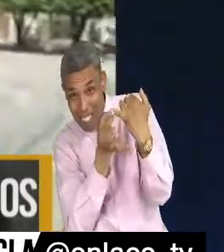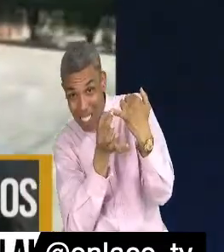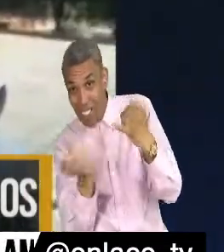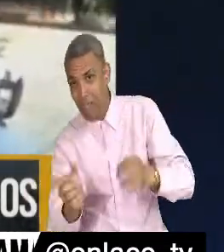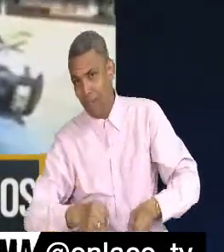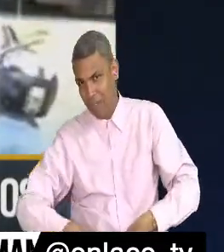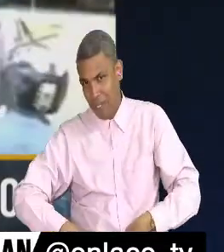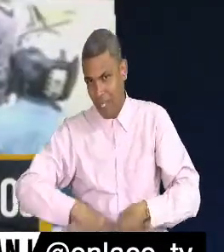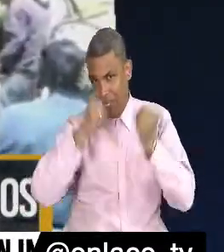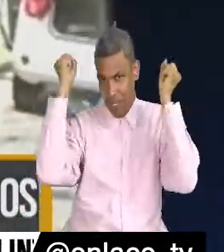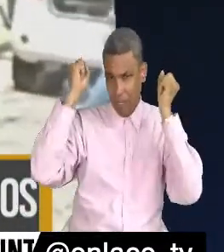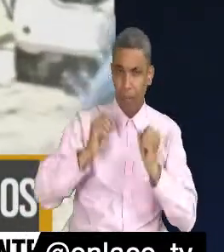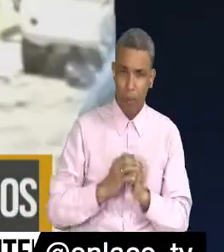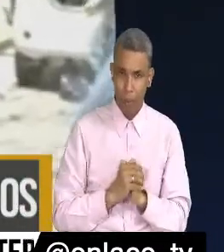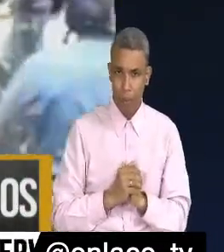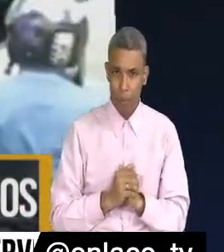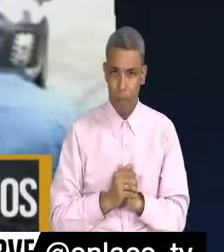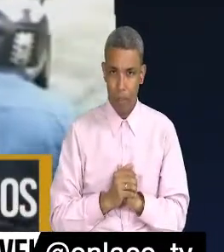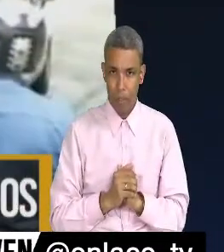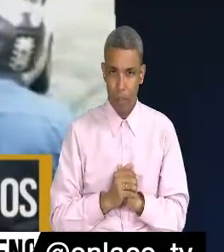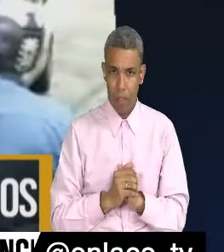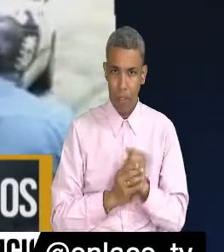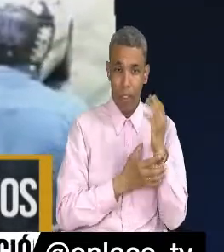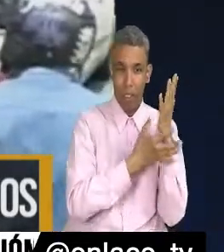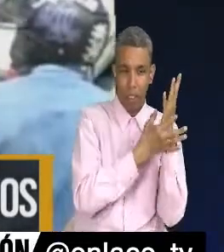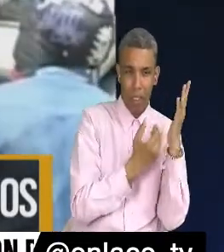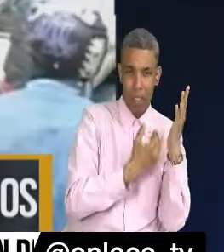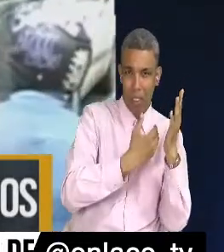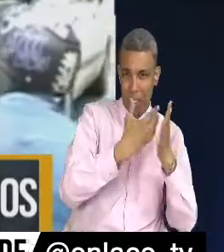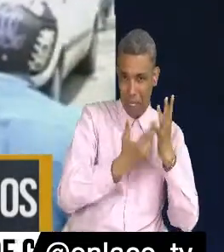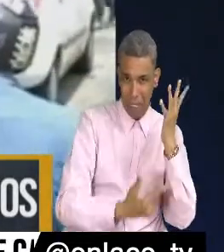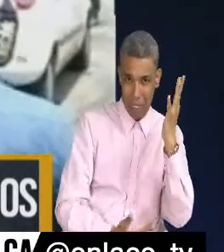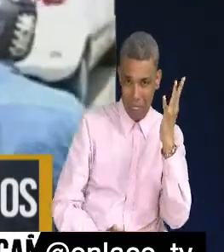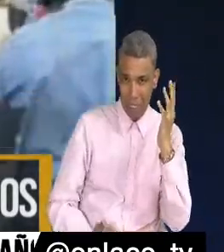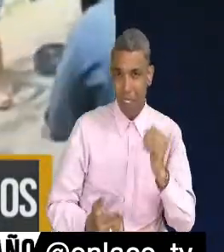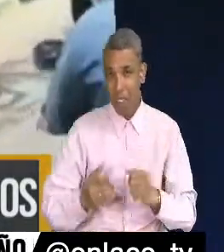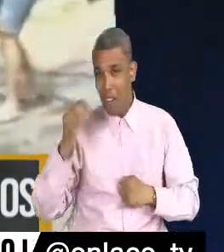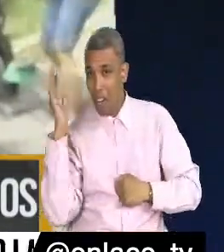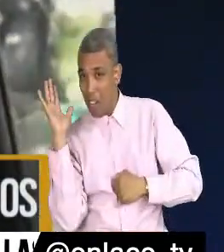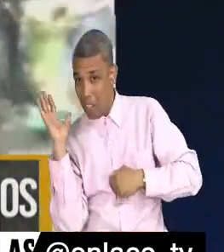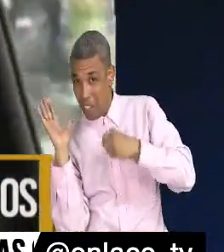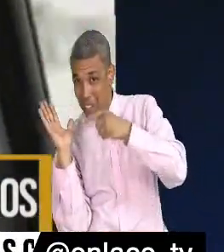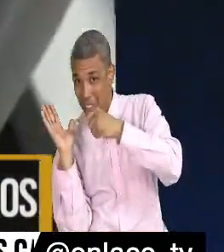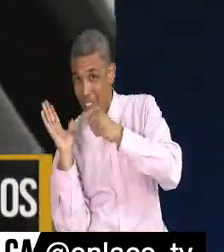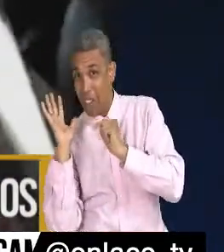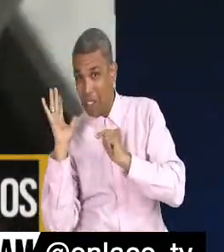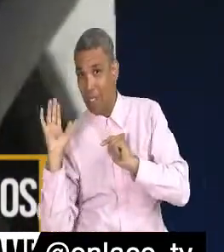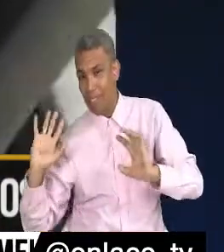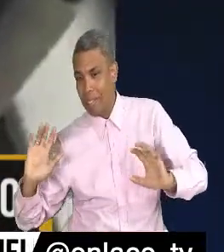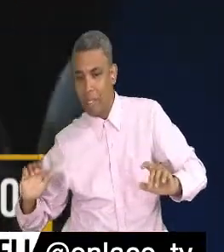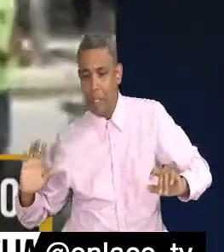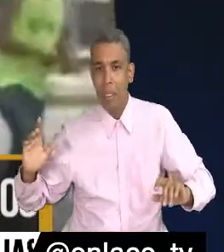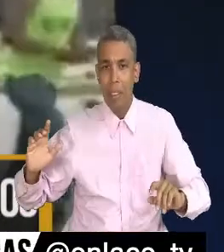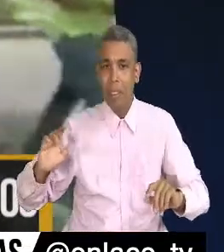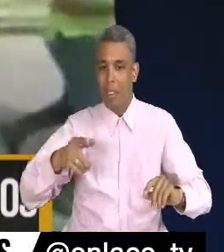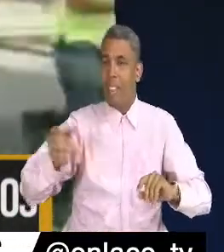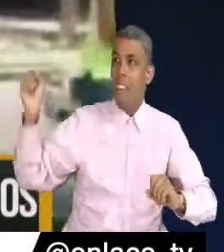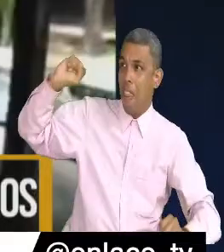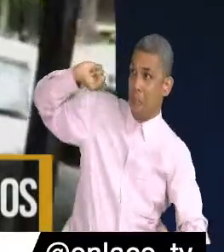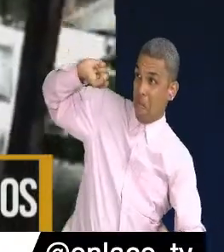con la boca. Ajá. Él le cogió un dedo. Y en la otra mano sí le dio los